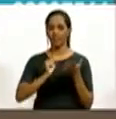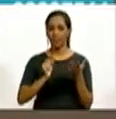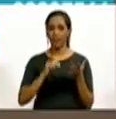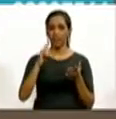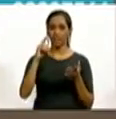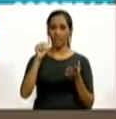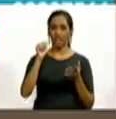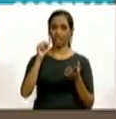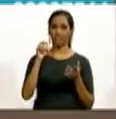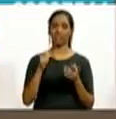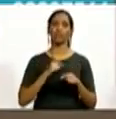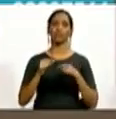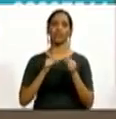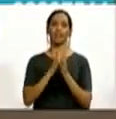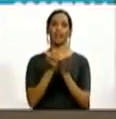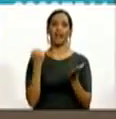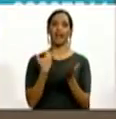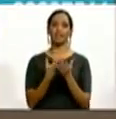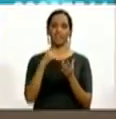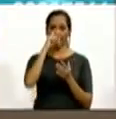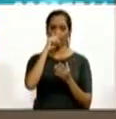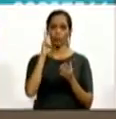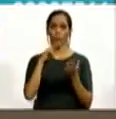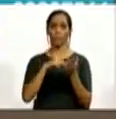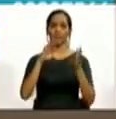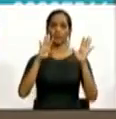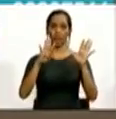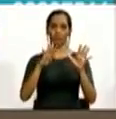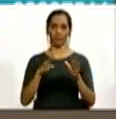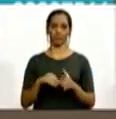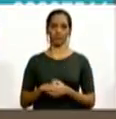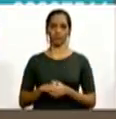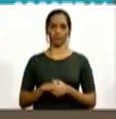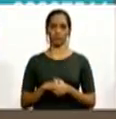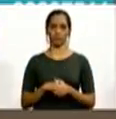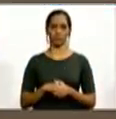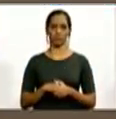Dante Rivas, que fue director del Saime hasta el año 2009. Imagínate, 2009.